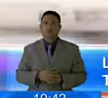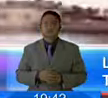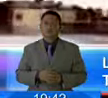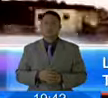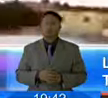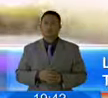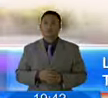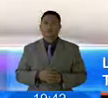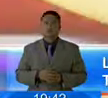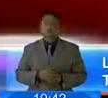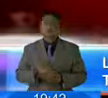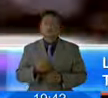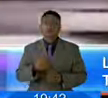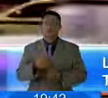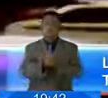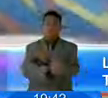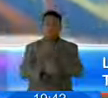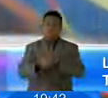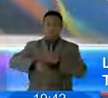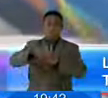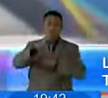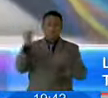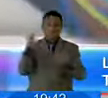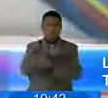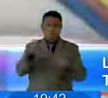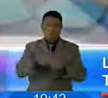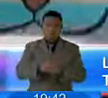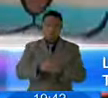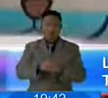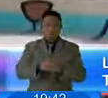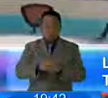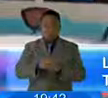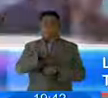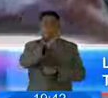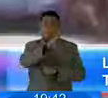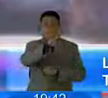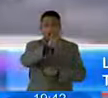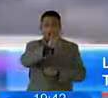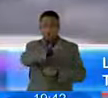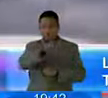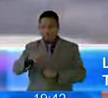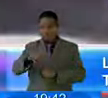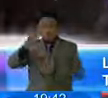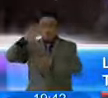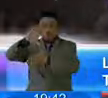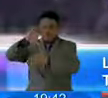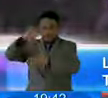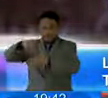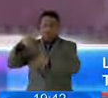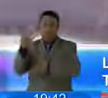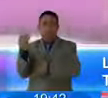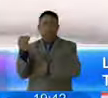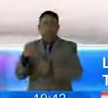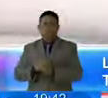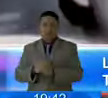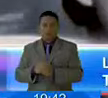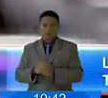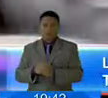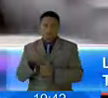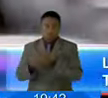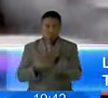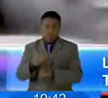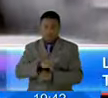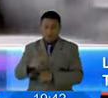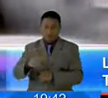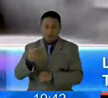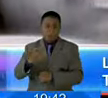De los 25 países más violentos en el mundo, 14 se encuentran en América Latina. Quizá por eso no es de sorprenderse cuando se dice